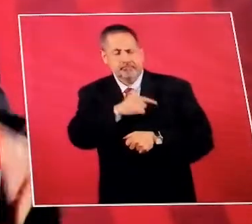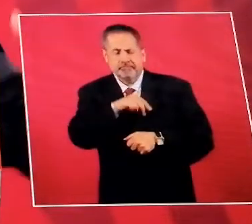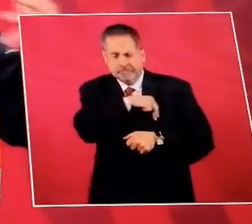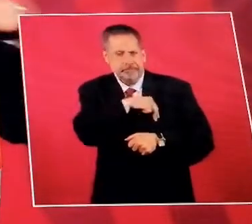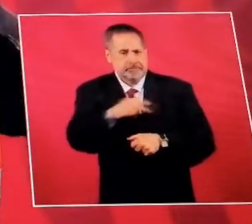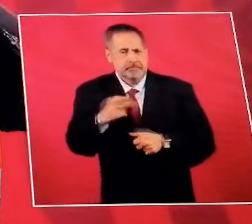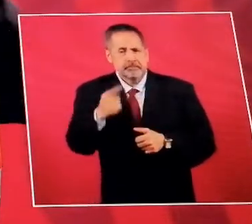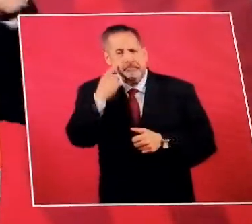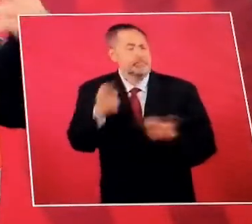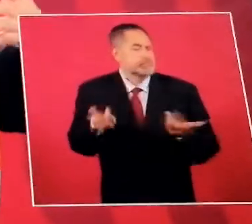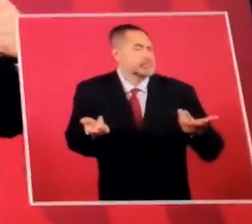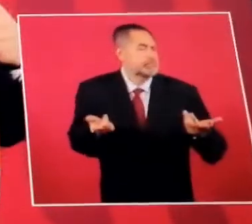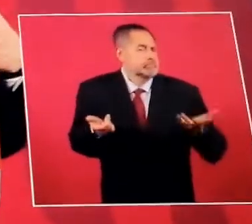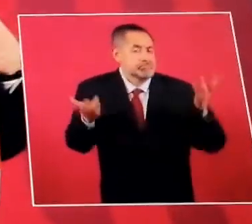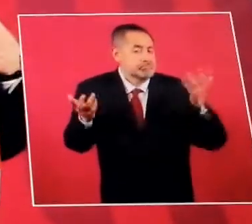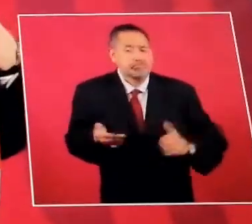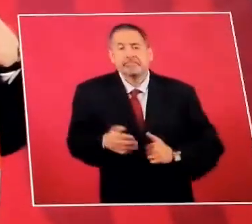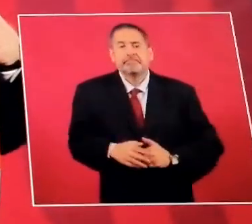Entonces,